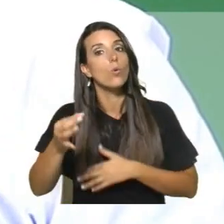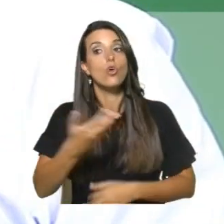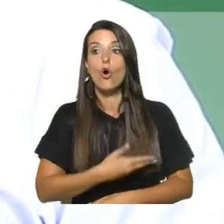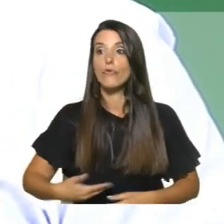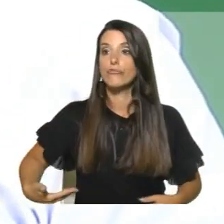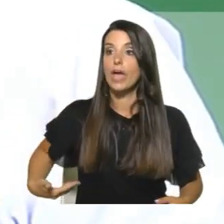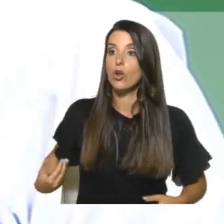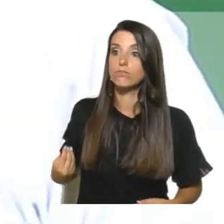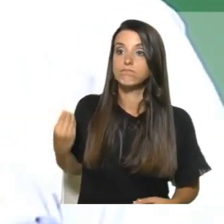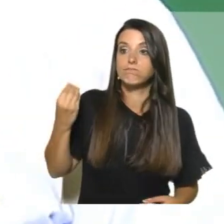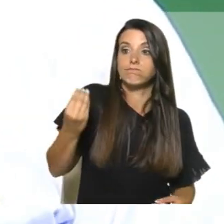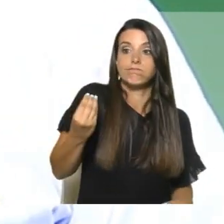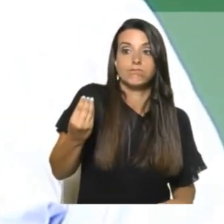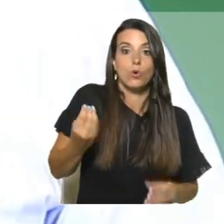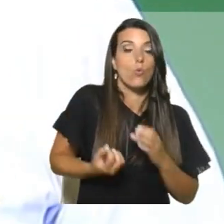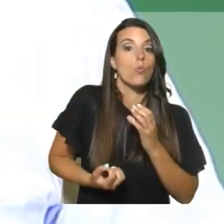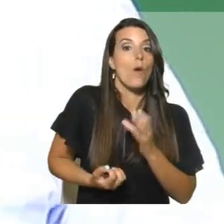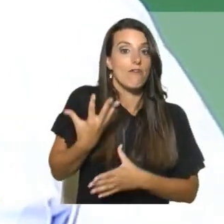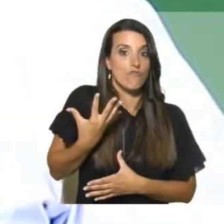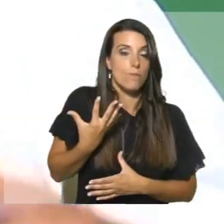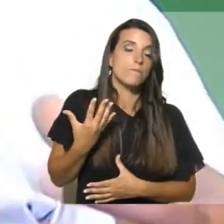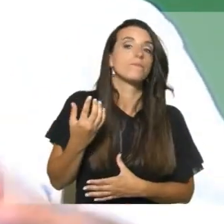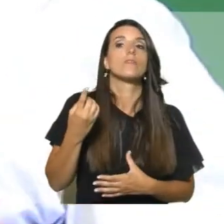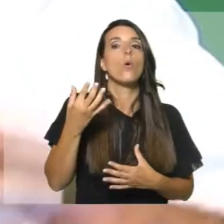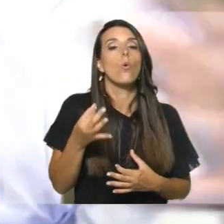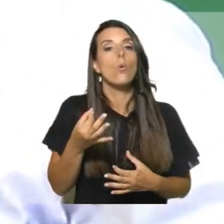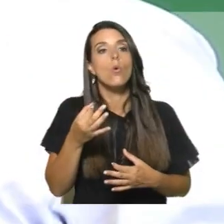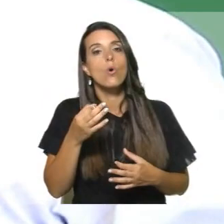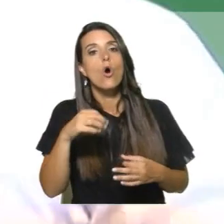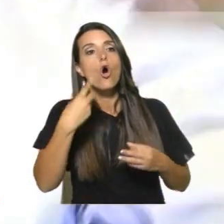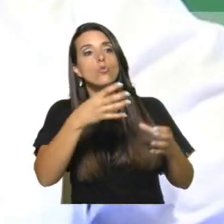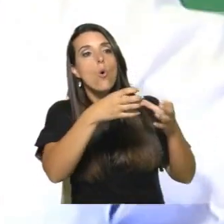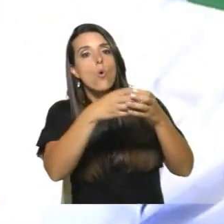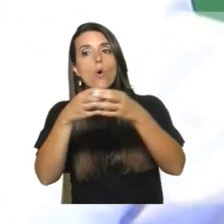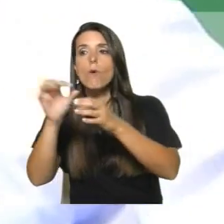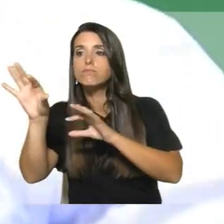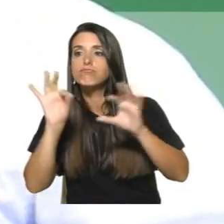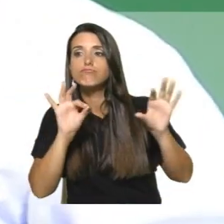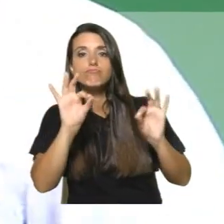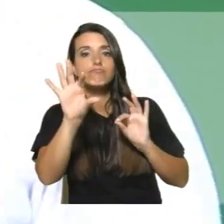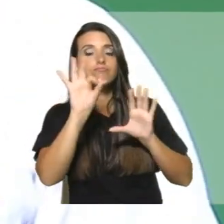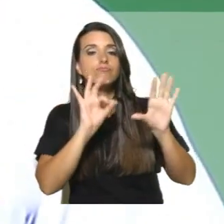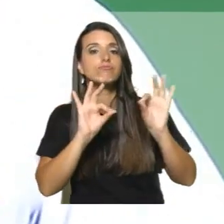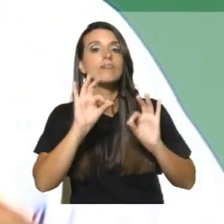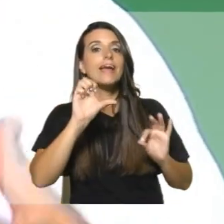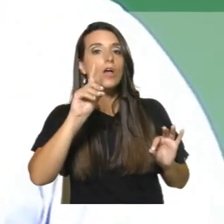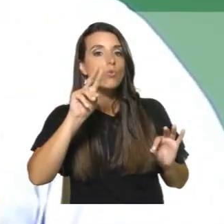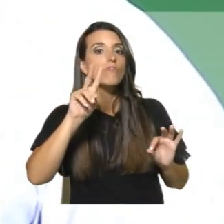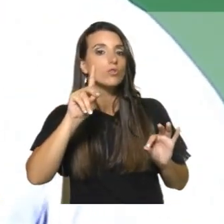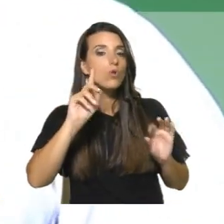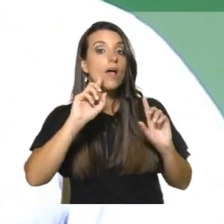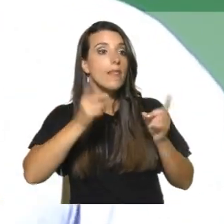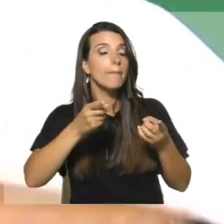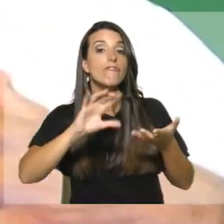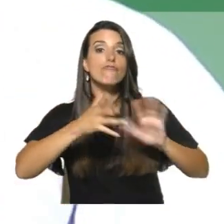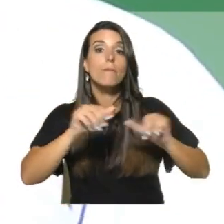gobierno nacional, el nuevo gobierno nacional, se tomaron aportes de distintas entidades, EDUI 21 entre ellas, para la confección de lo